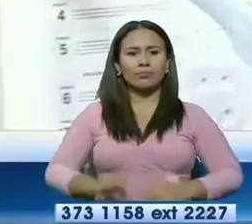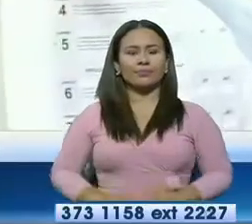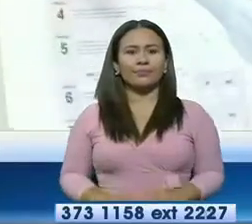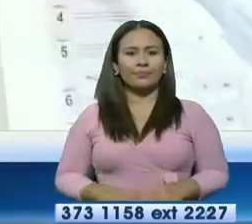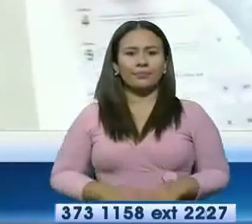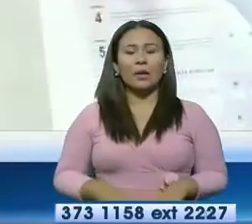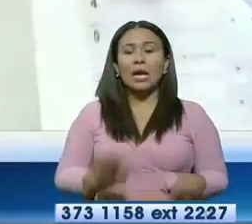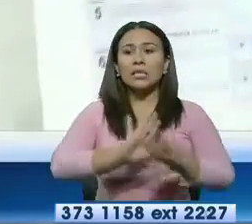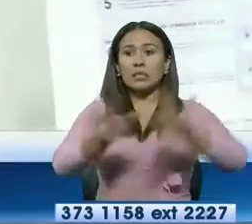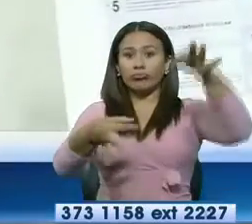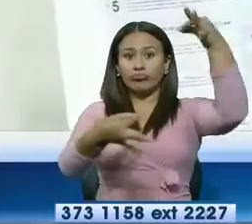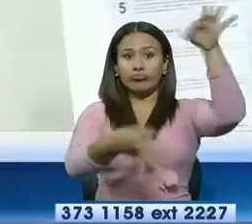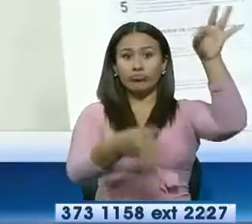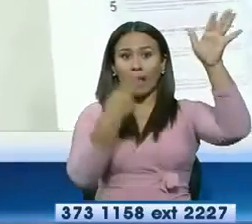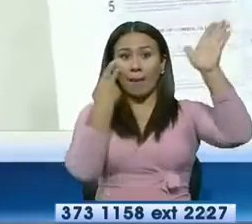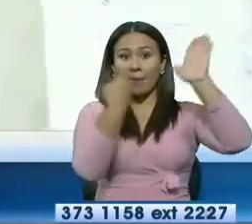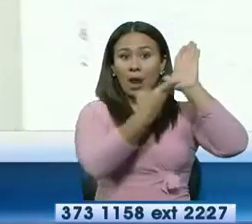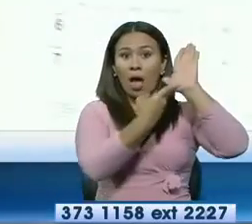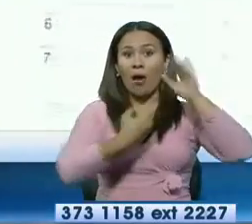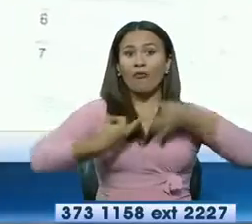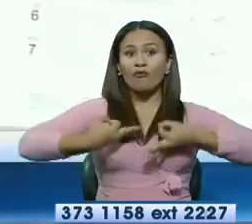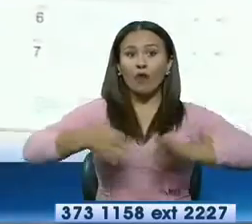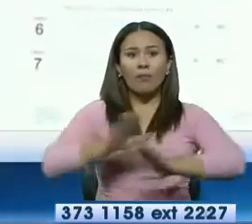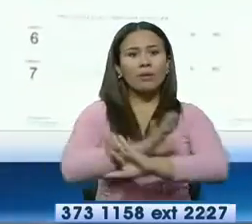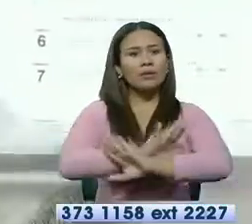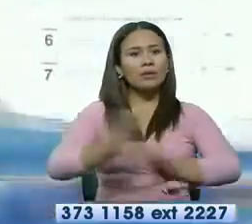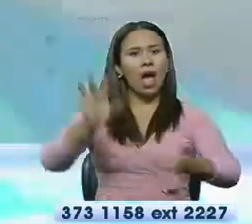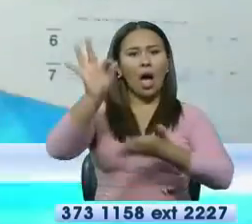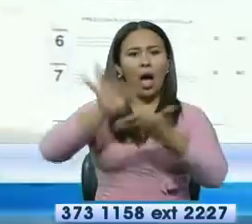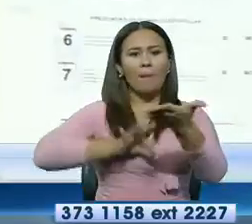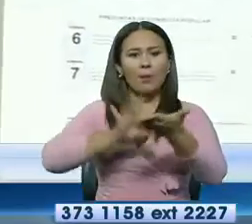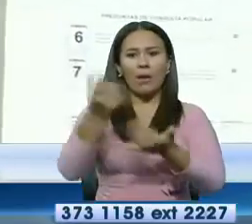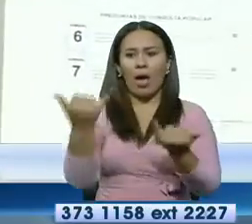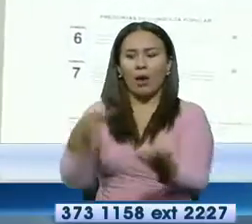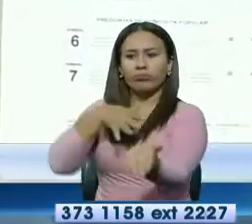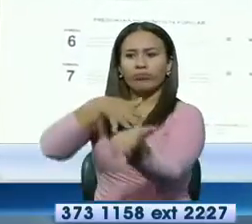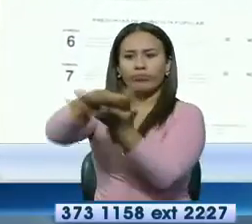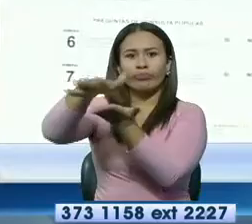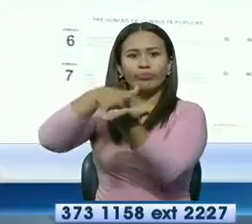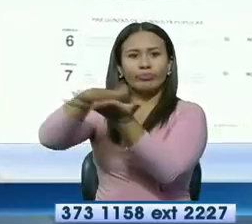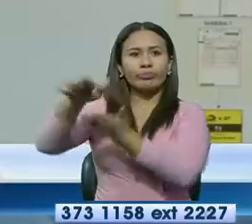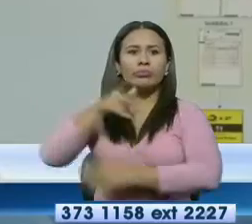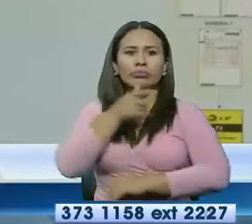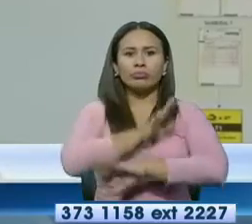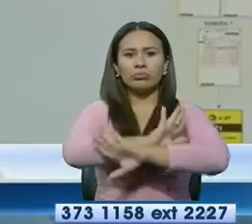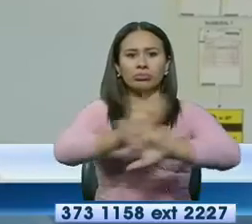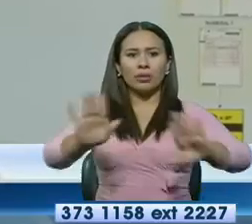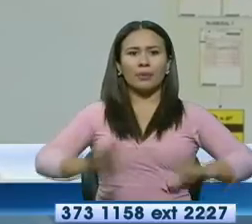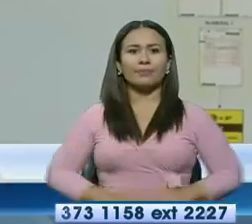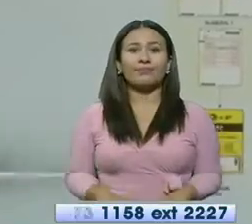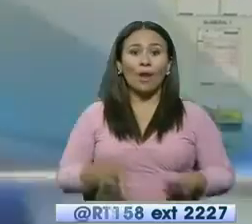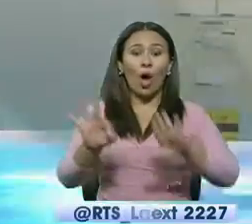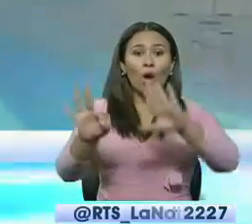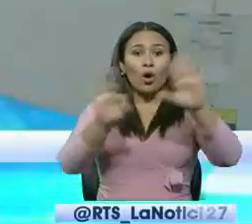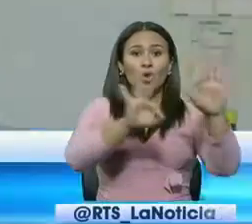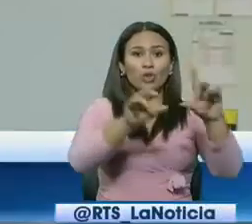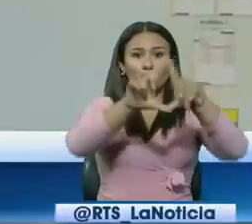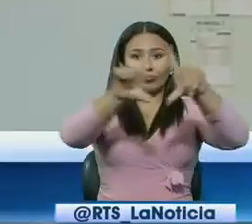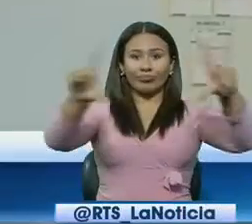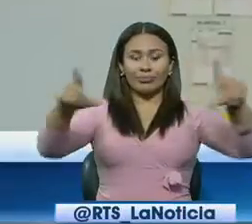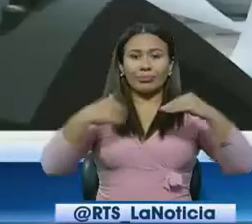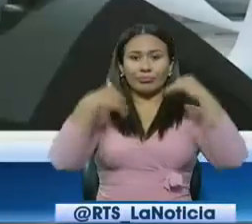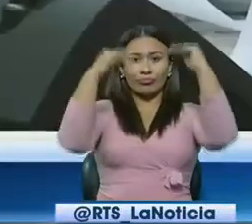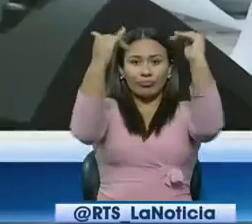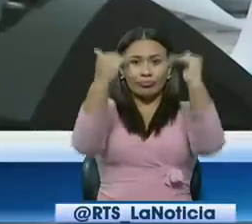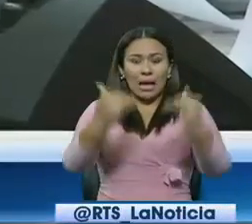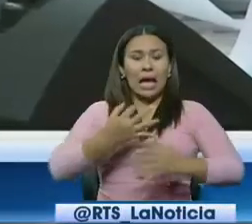vamos a aprobar es ya elaborada y trabajada con el personal técnico del Instituto Geográfico Militar. Son 8 medidas de seguridad que